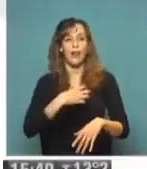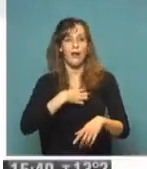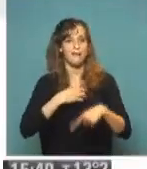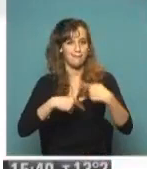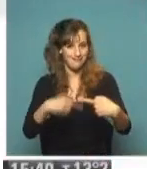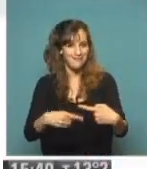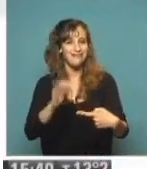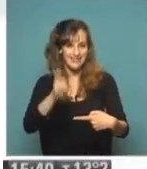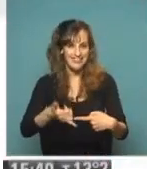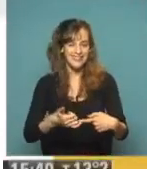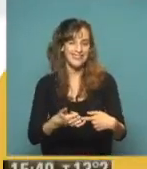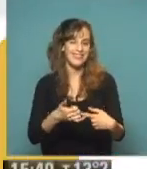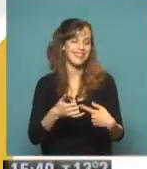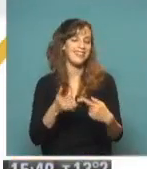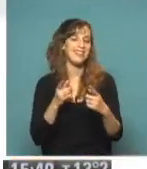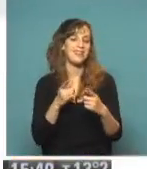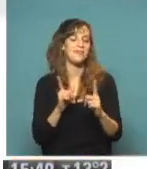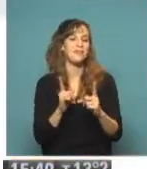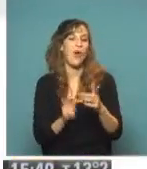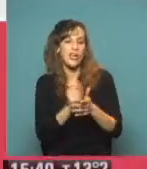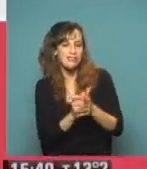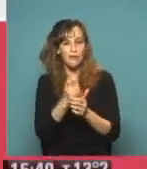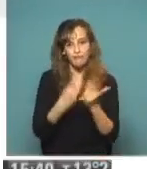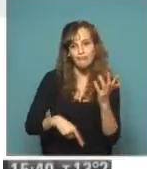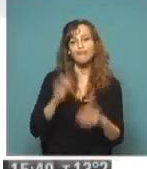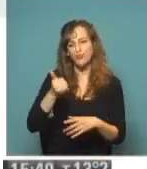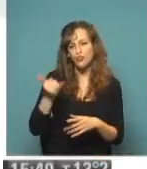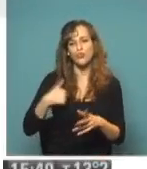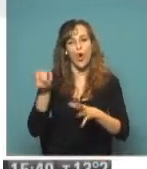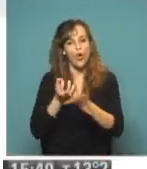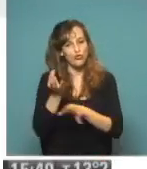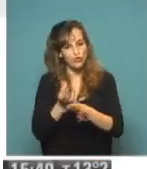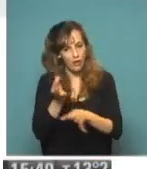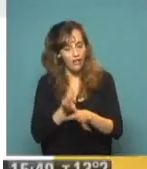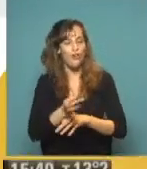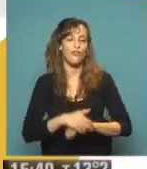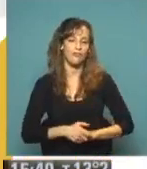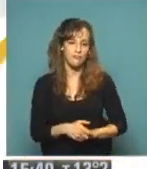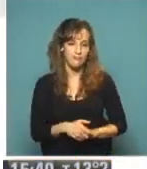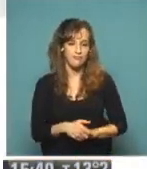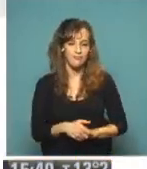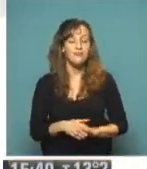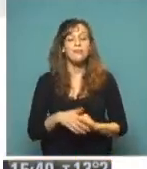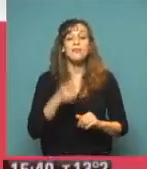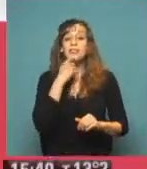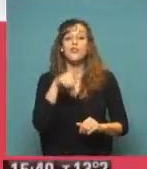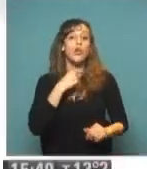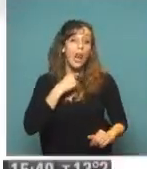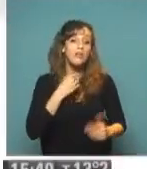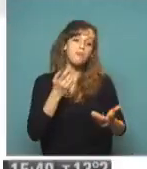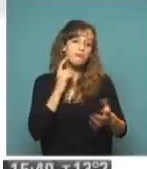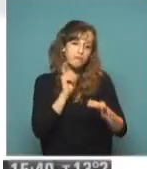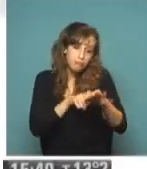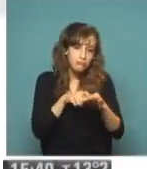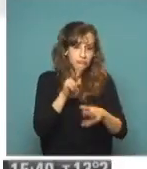consejos y tips para aprender. Constantemente estamos dando consejos. Así que bueno, cualquier cosa me siguen y el que se animó en